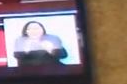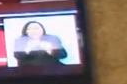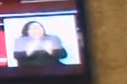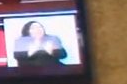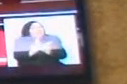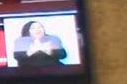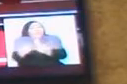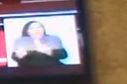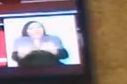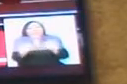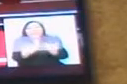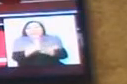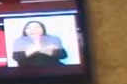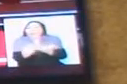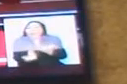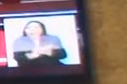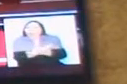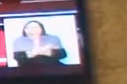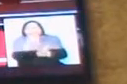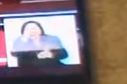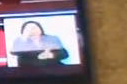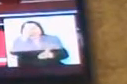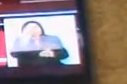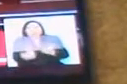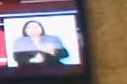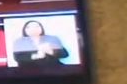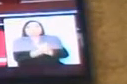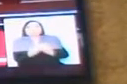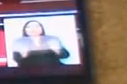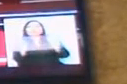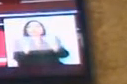marquen la dinámica de esta nueva etapa.